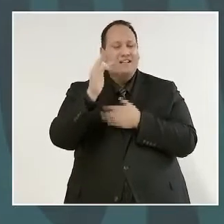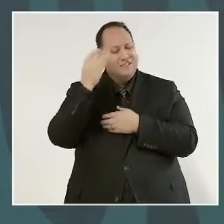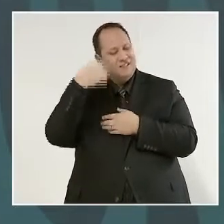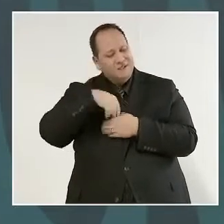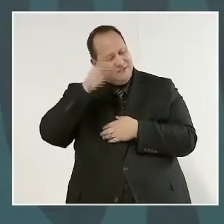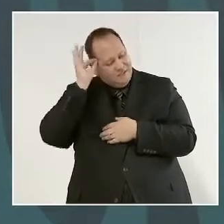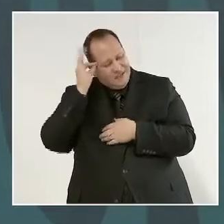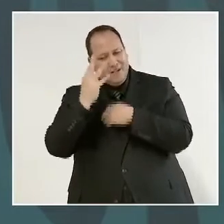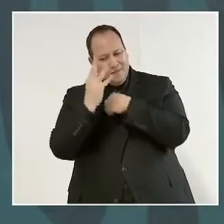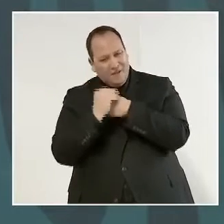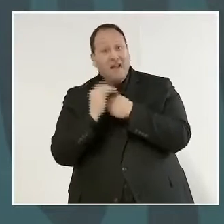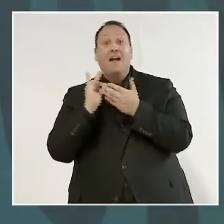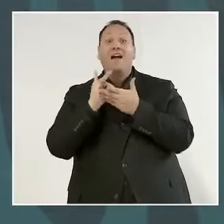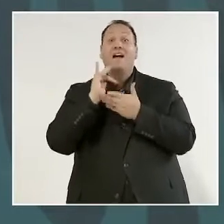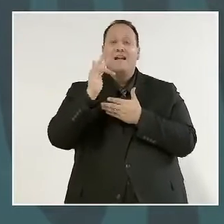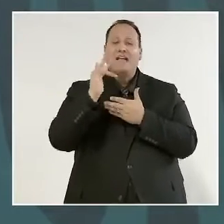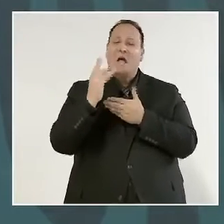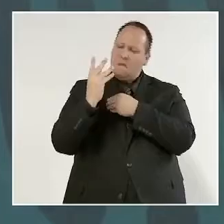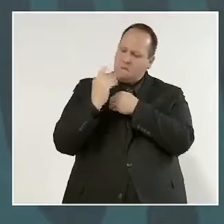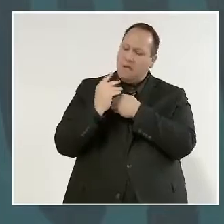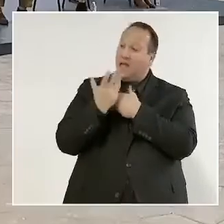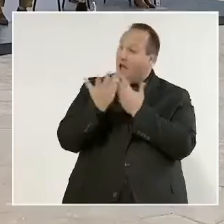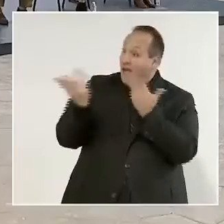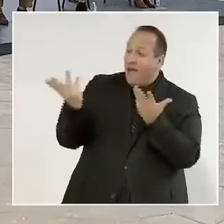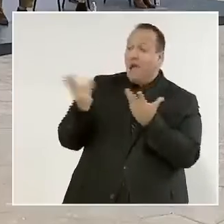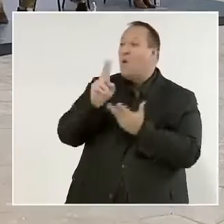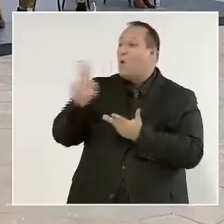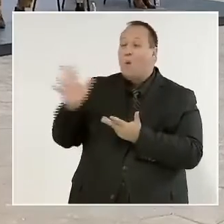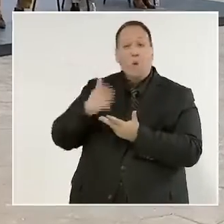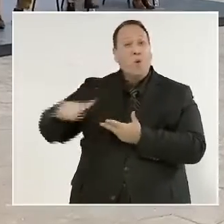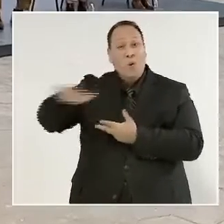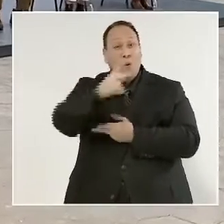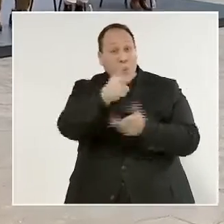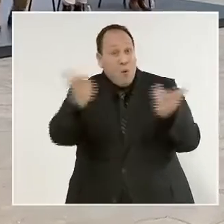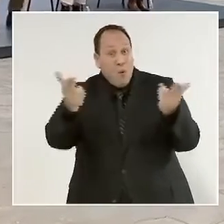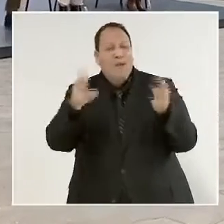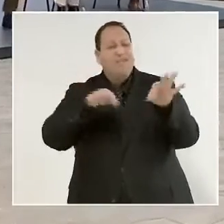servirles y gracias que nos permiten trabajar para ustedes.